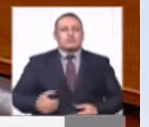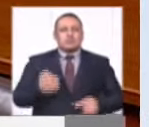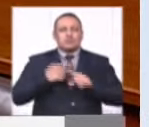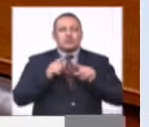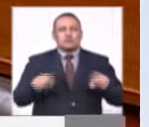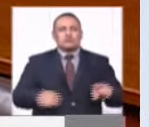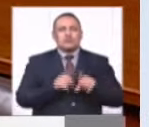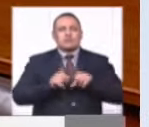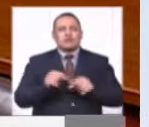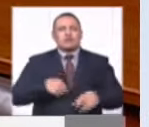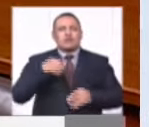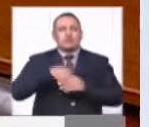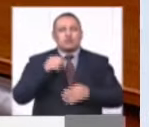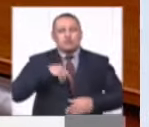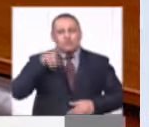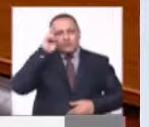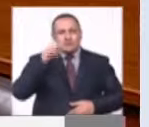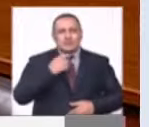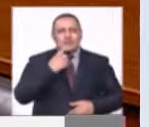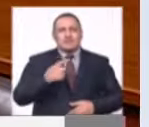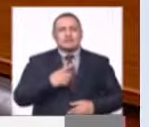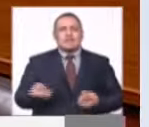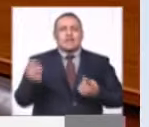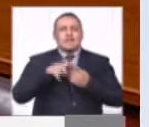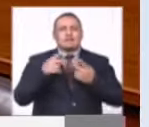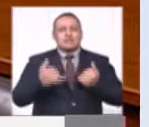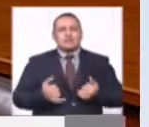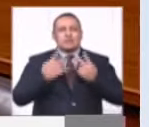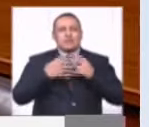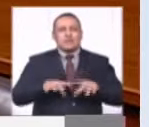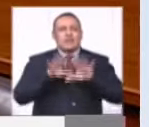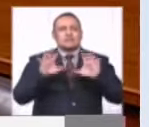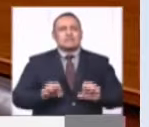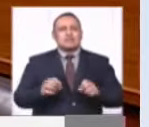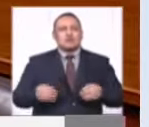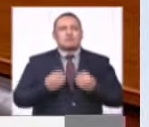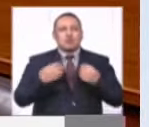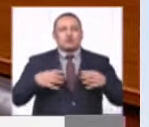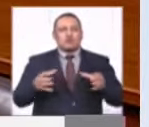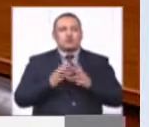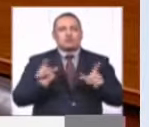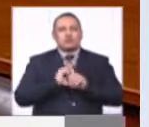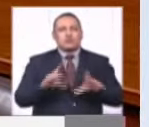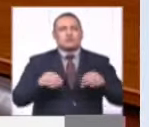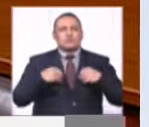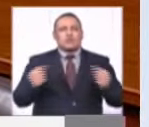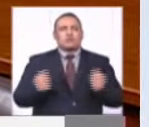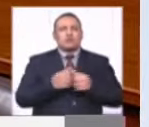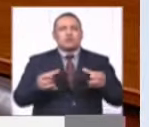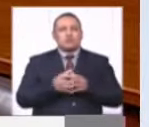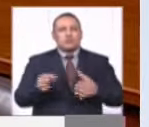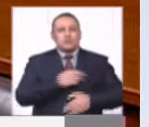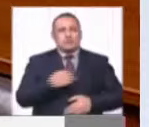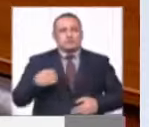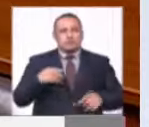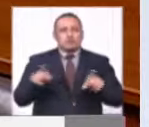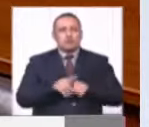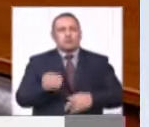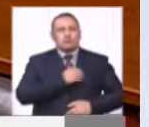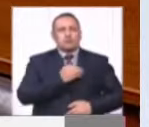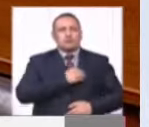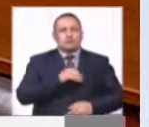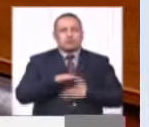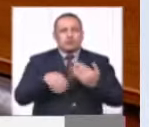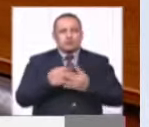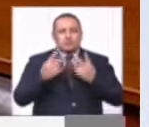eso que nuestro voto de confianza está todavía en evaluación, porque nosotros no podemos permitir que el gabinete venga acá y no haga un mea culpa de todo lo